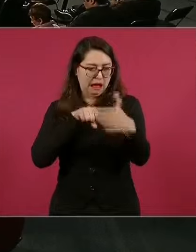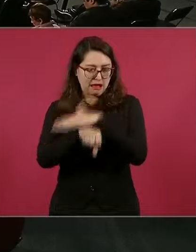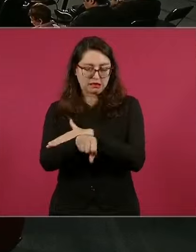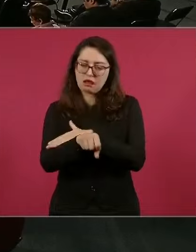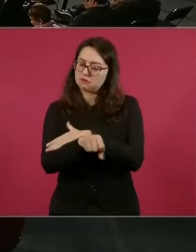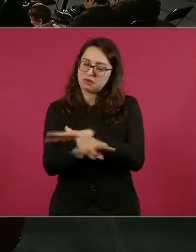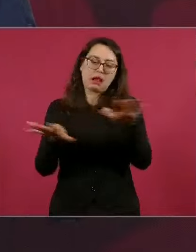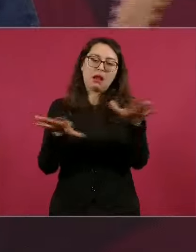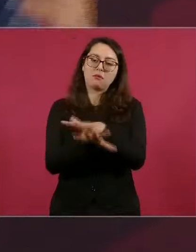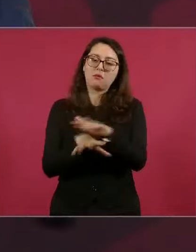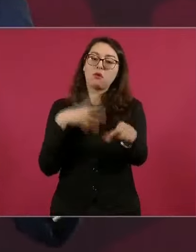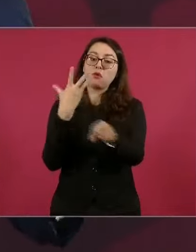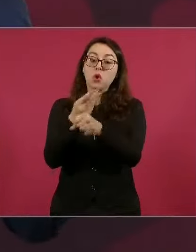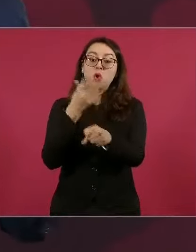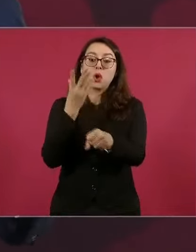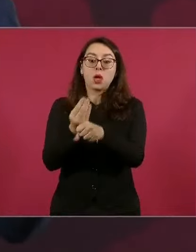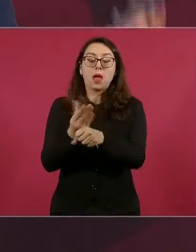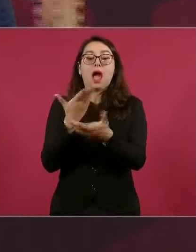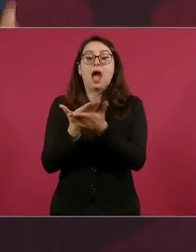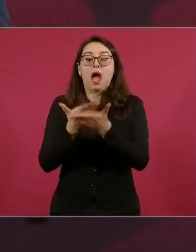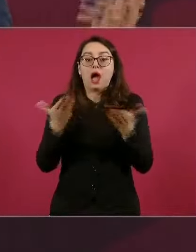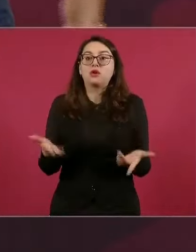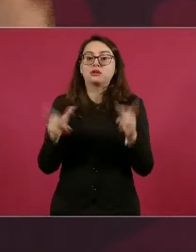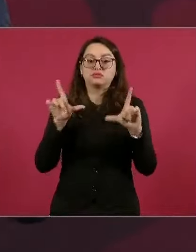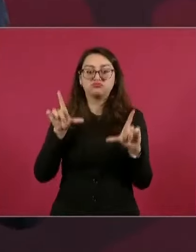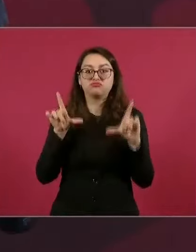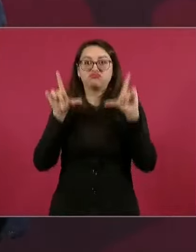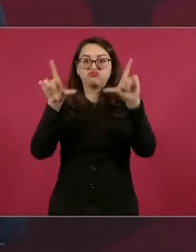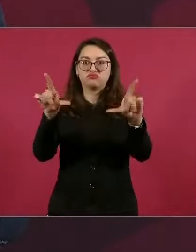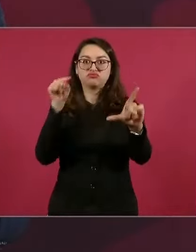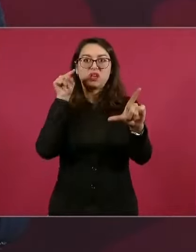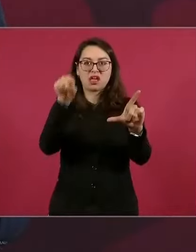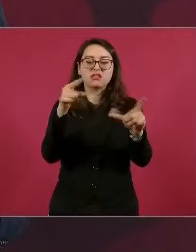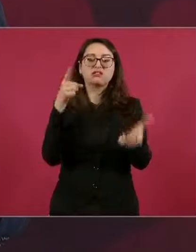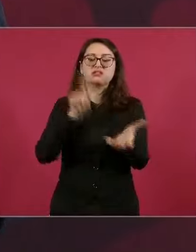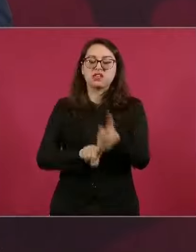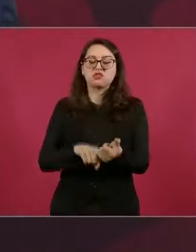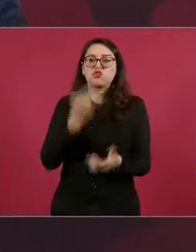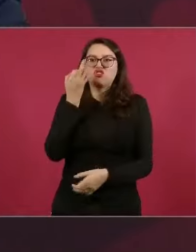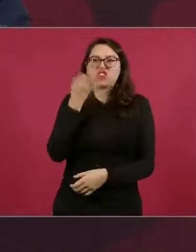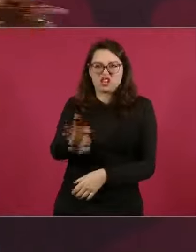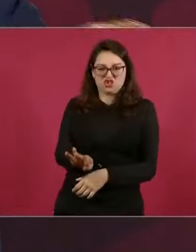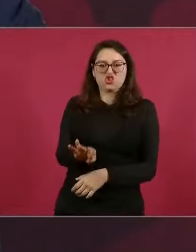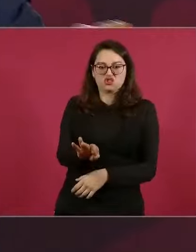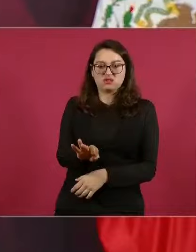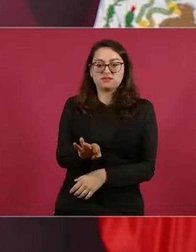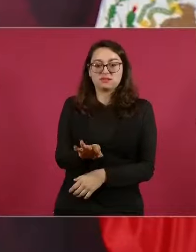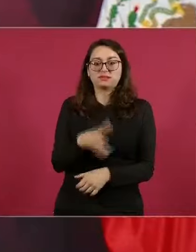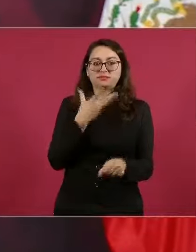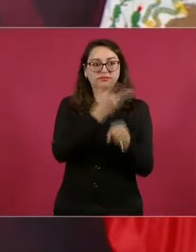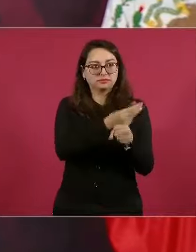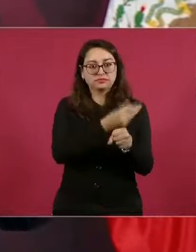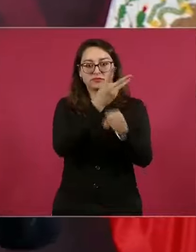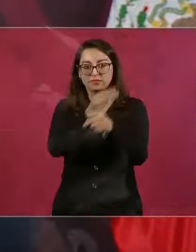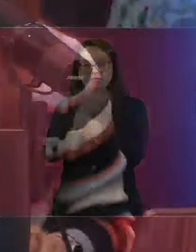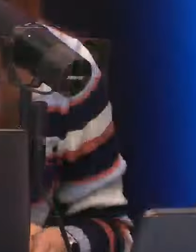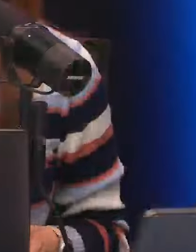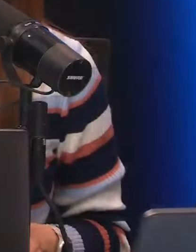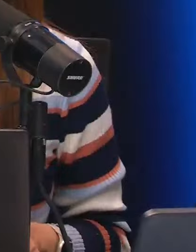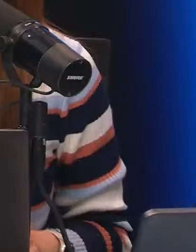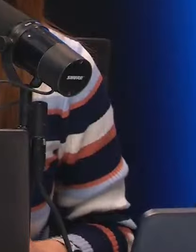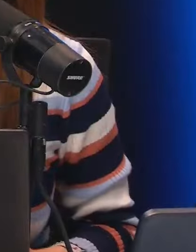y bájenle una rayita a su prepotencia. El apunte de Azucena. Gracias, Daniel. Bájenle